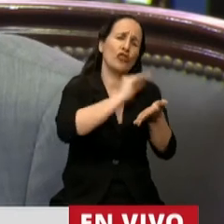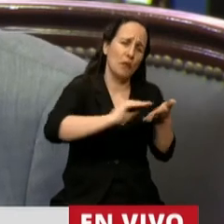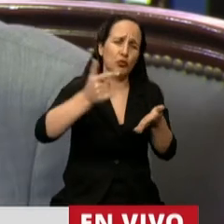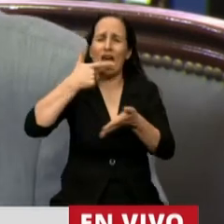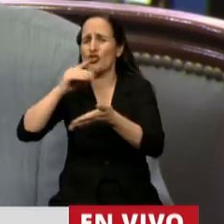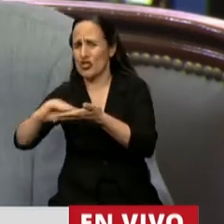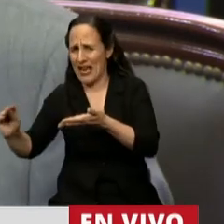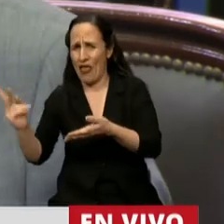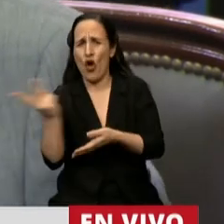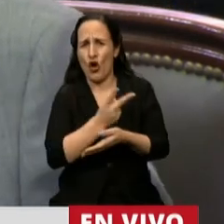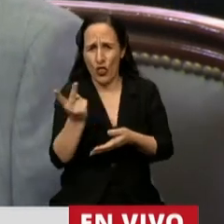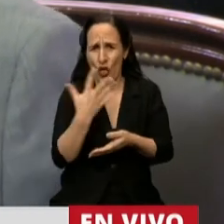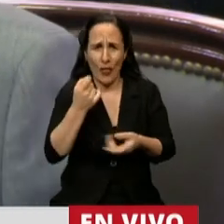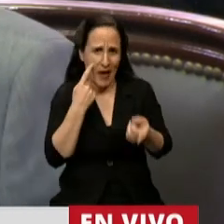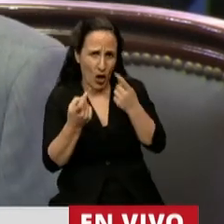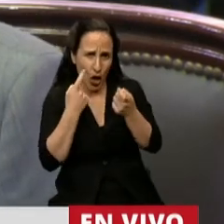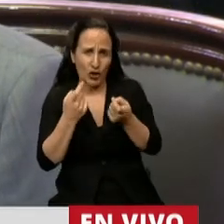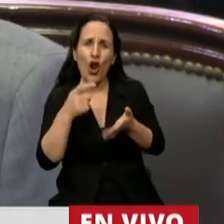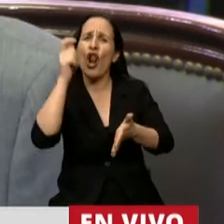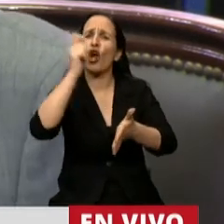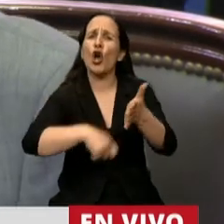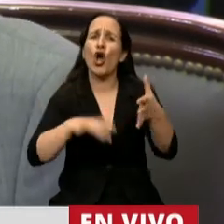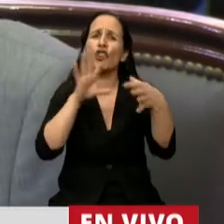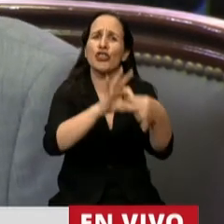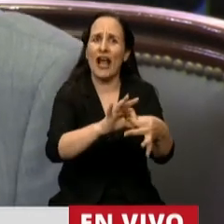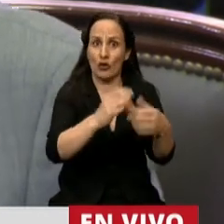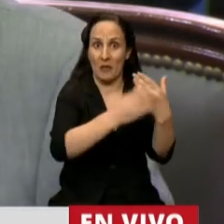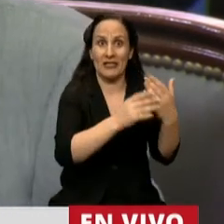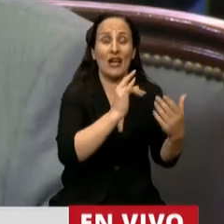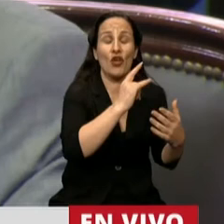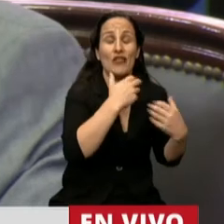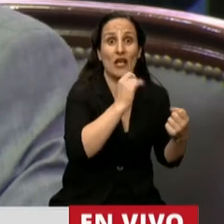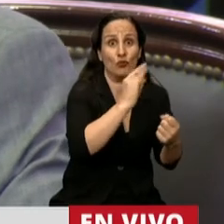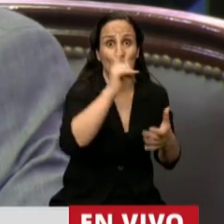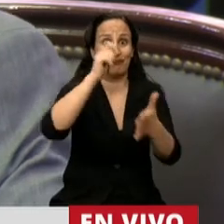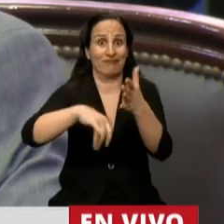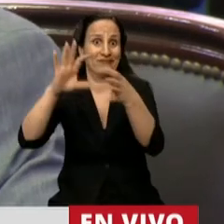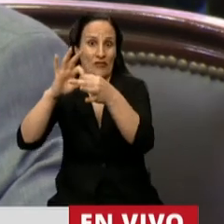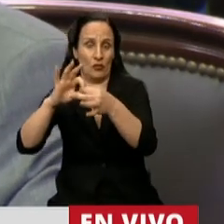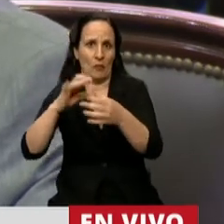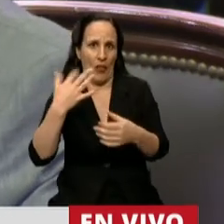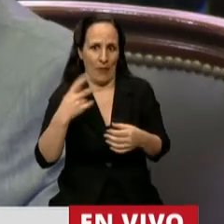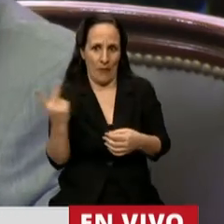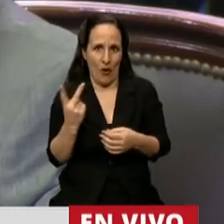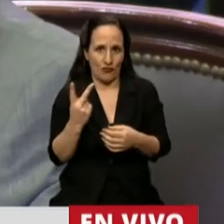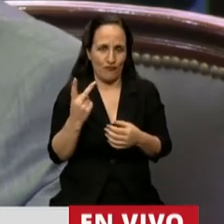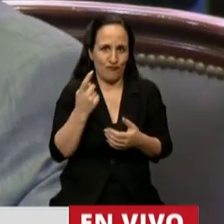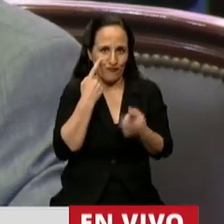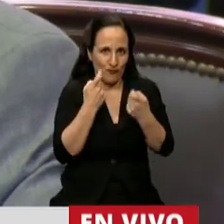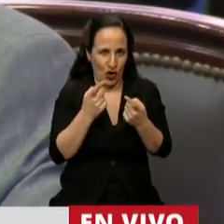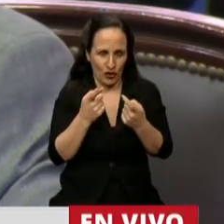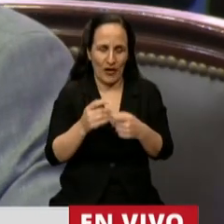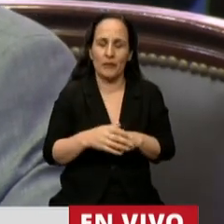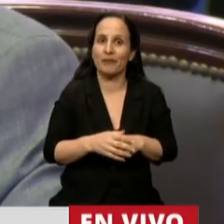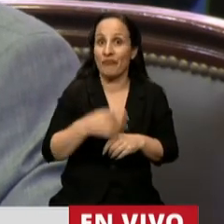como los senadores, respecto de los contratos que haga el Ministerio de Salud. Finalmente quiero, porque acá se ha hablado también, y este es